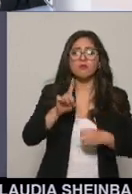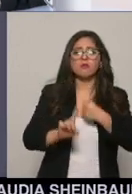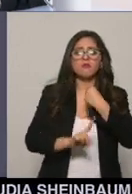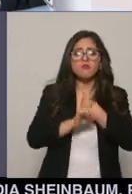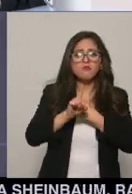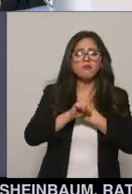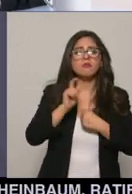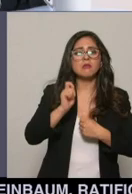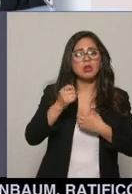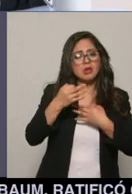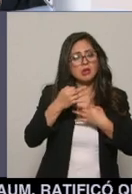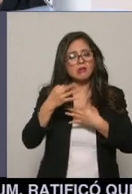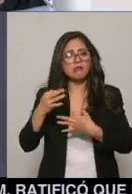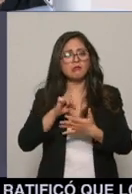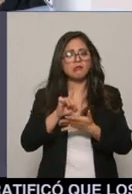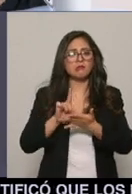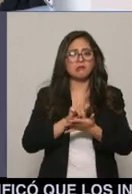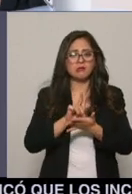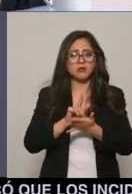adicciones, que es un